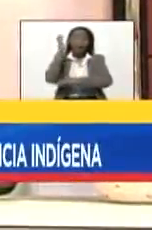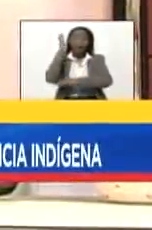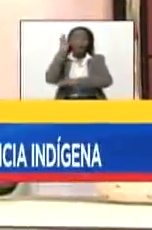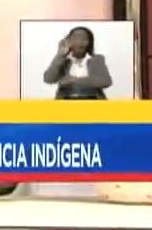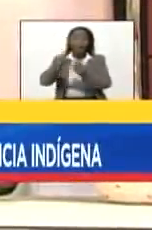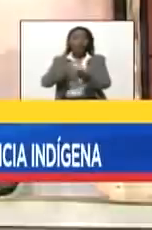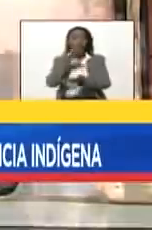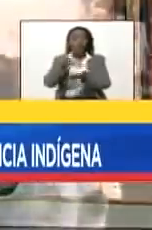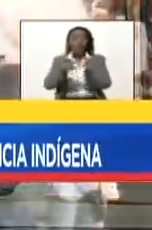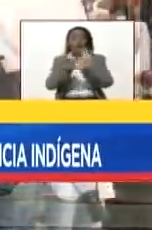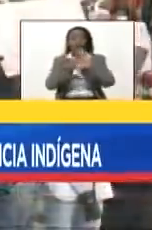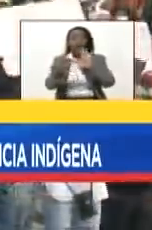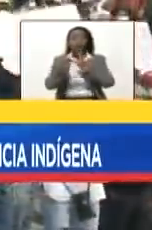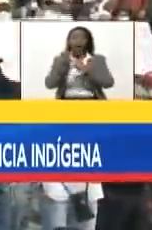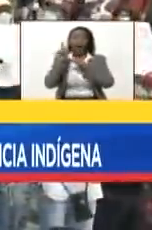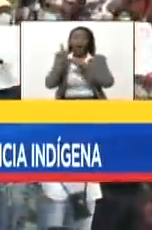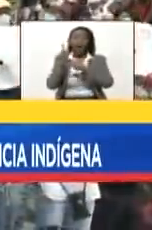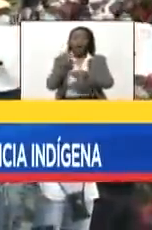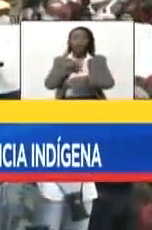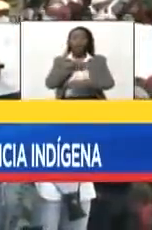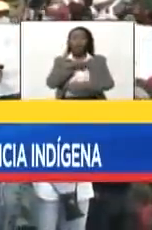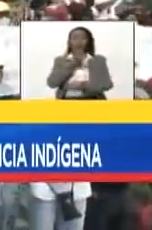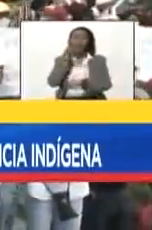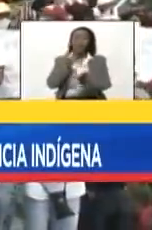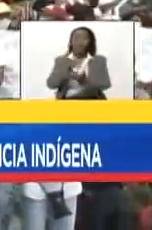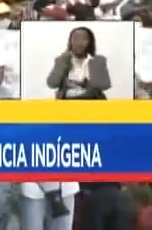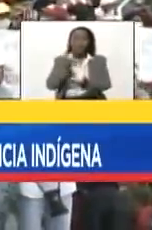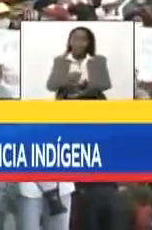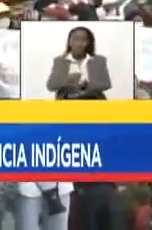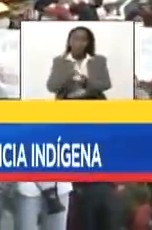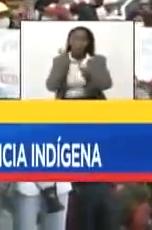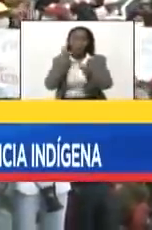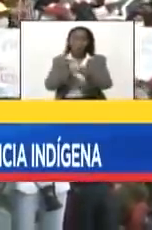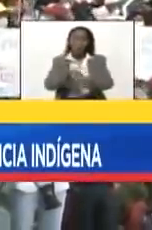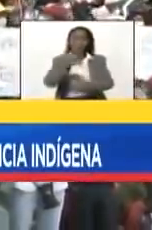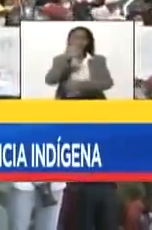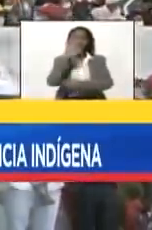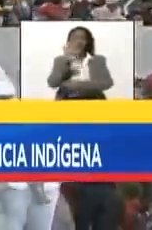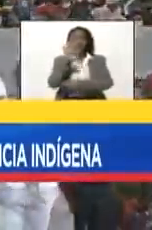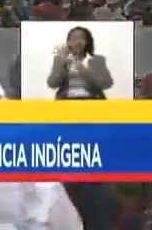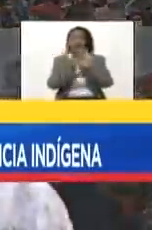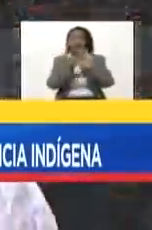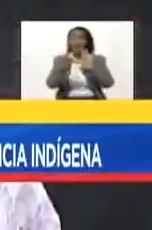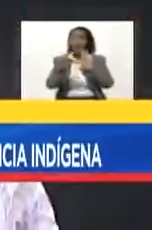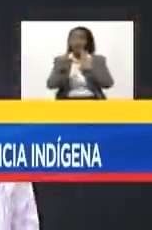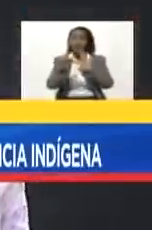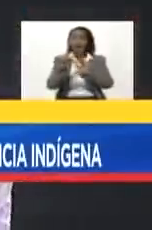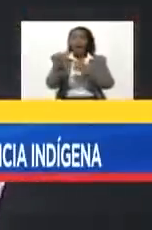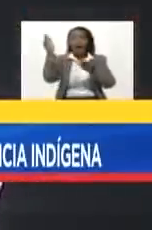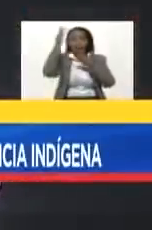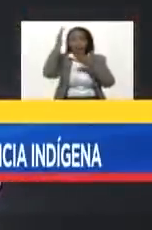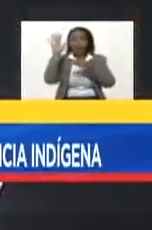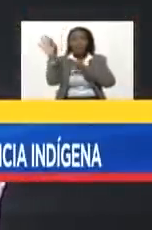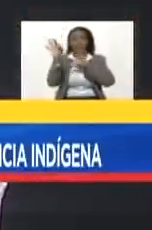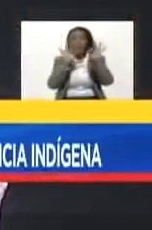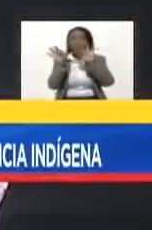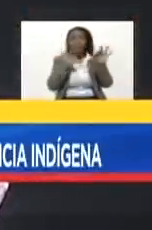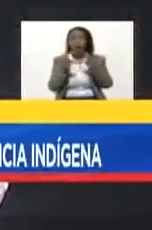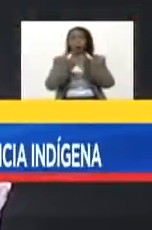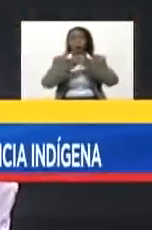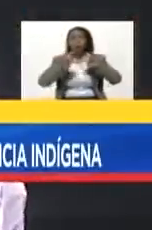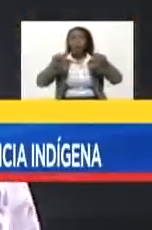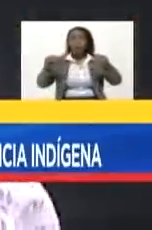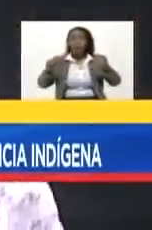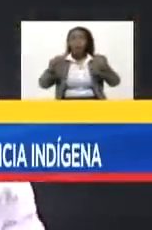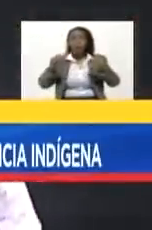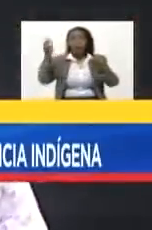Nacional Constituyente y allí estuvimos 3 constituyentes indígenas elegidos por nuestras organizaciones